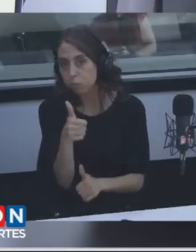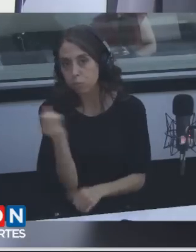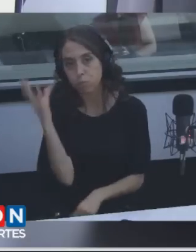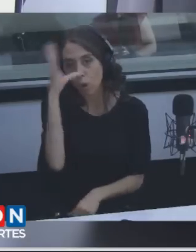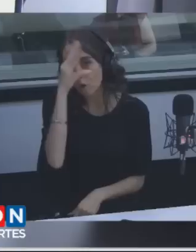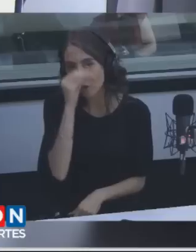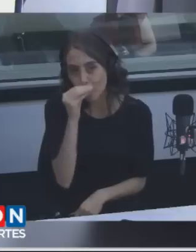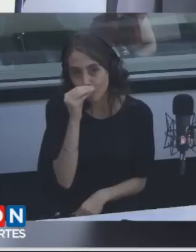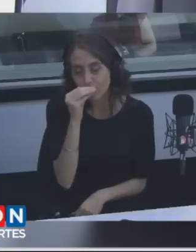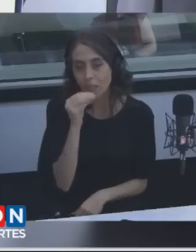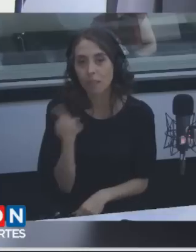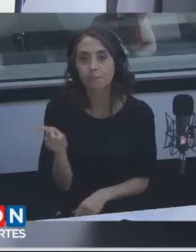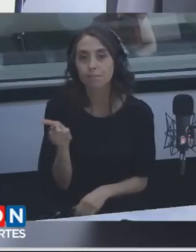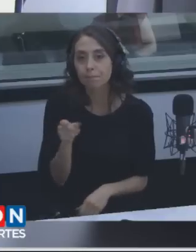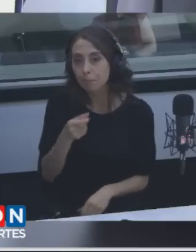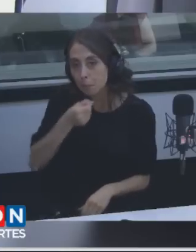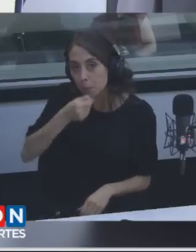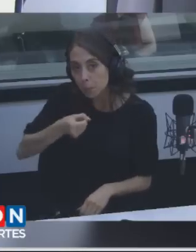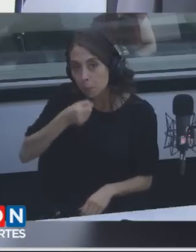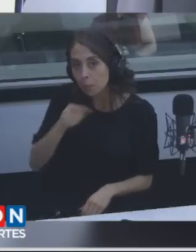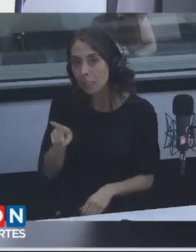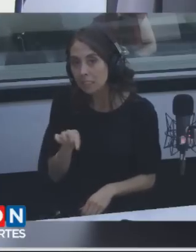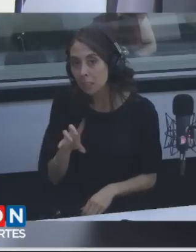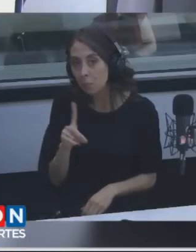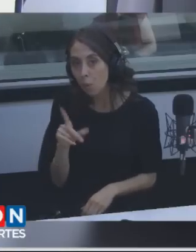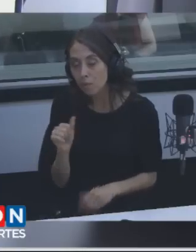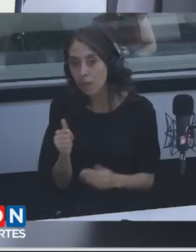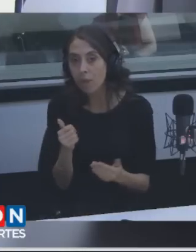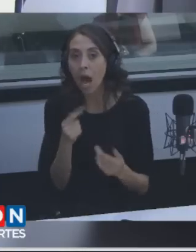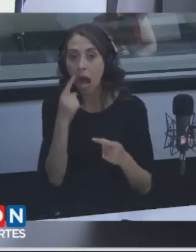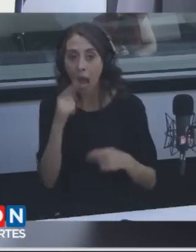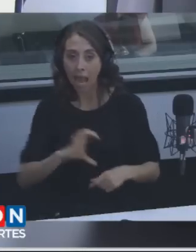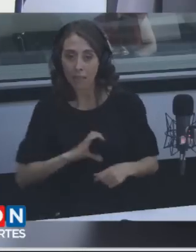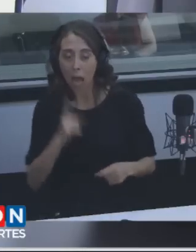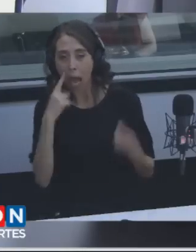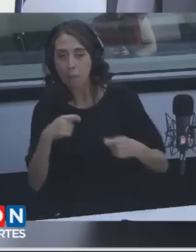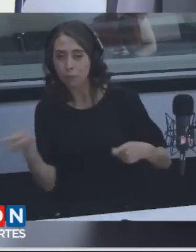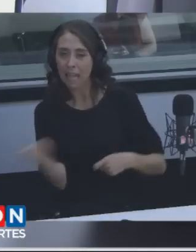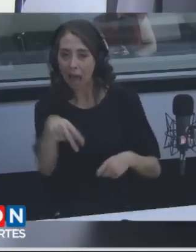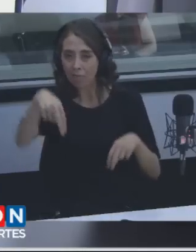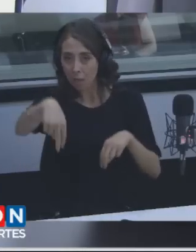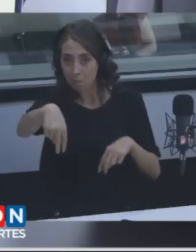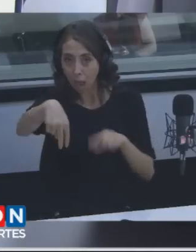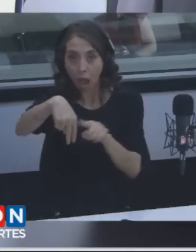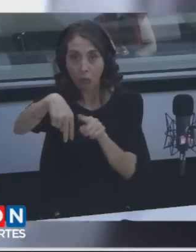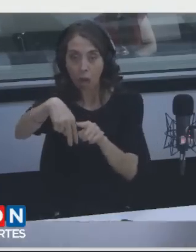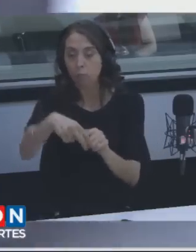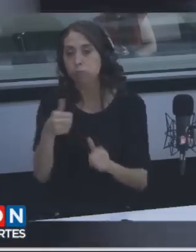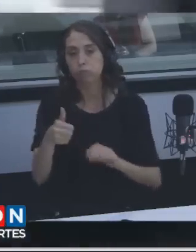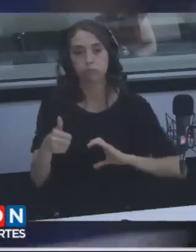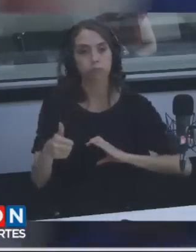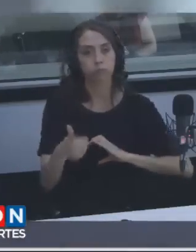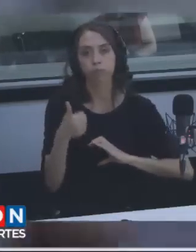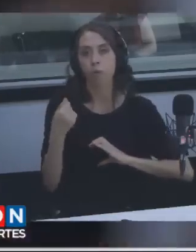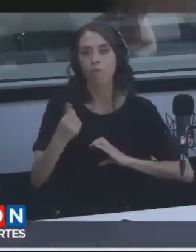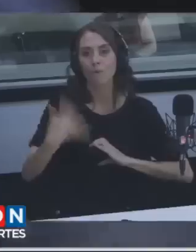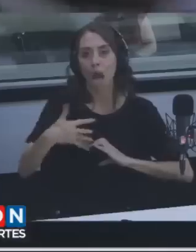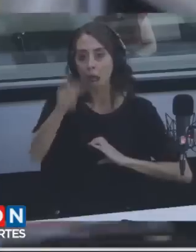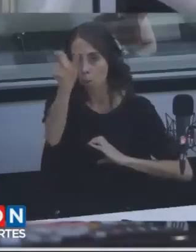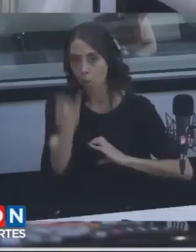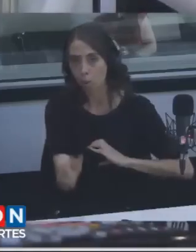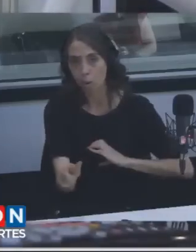Buenanote. Sepúlveda, ¿le terminó funcionando la apuesta a Mario Sala, en todo caso, ¿no? Para él ha sido muy, muy valiosa, muy